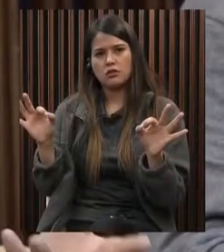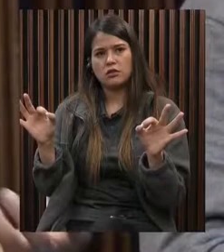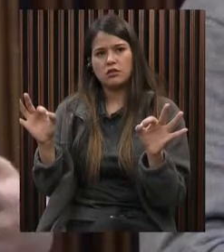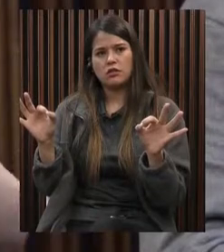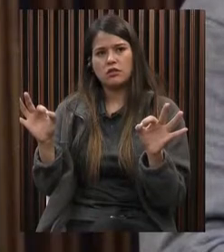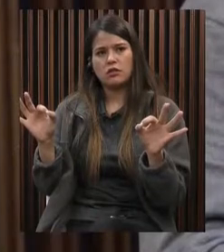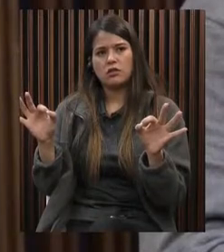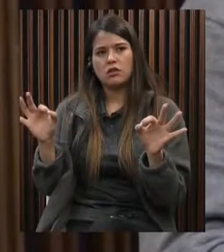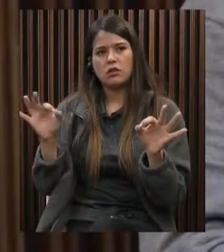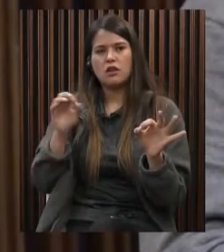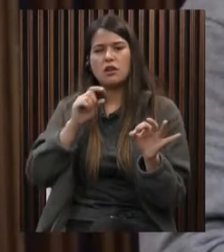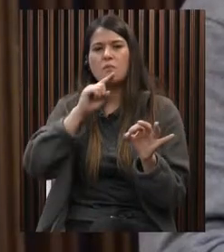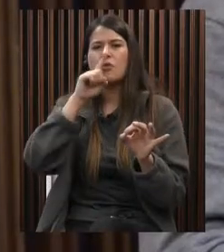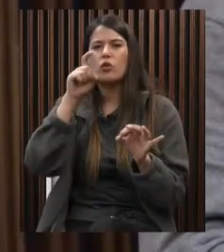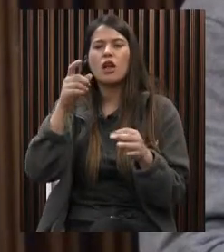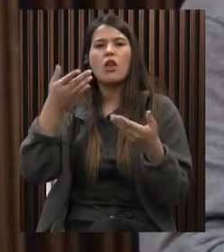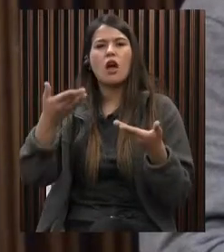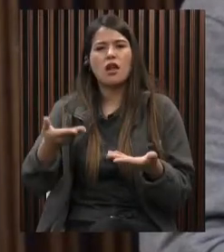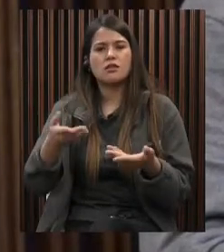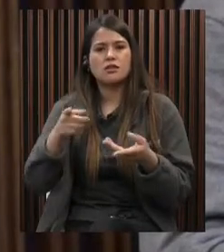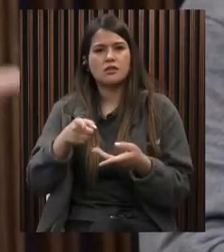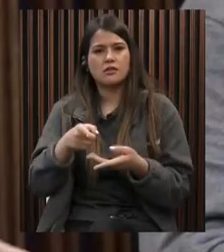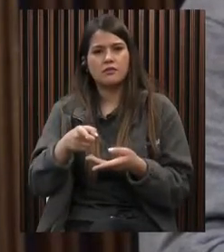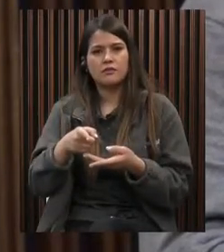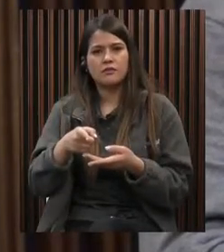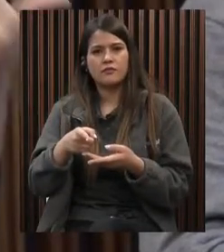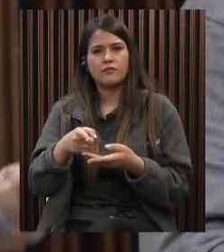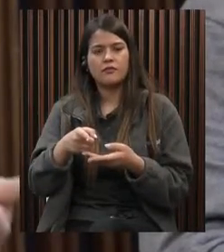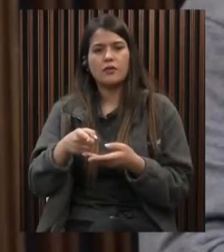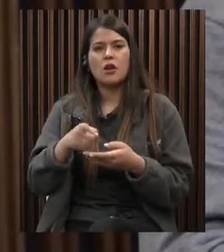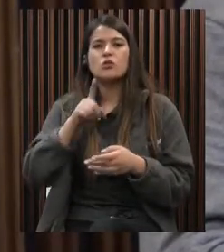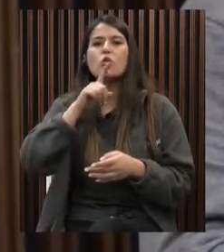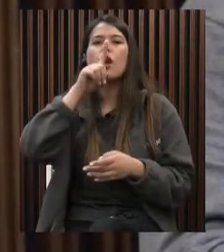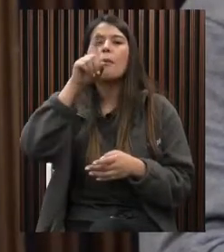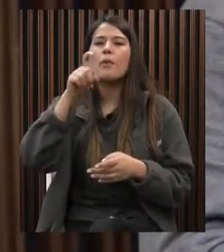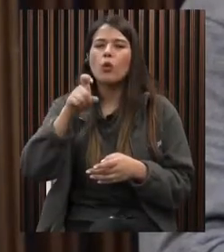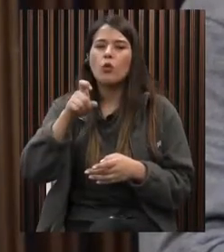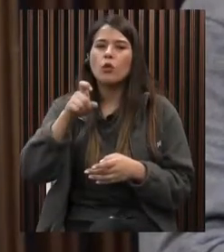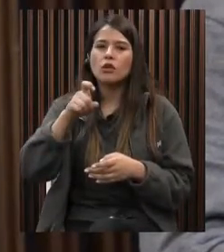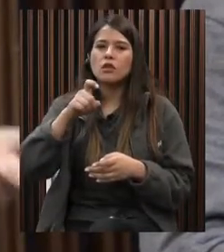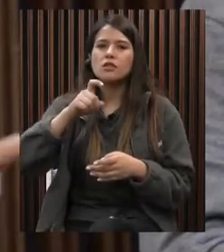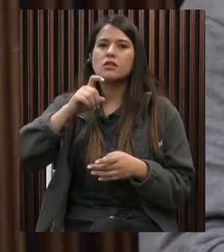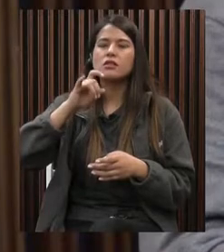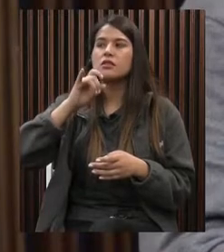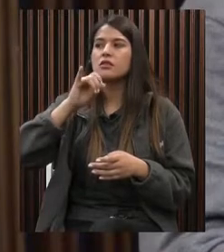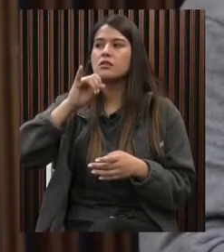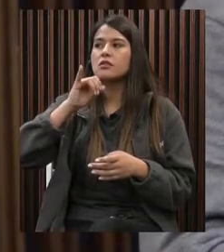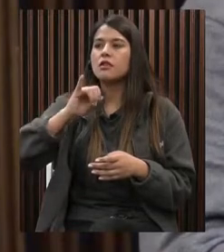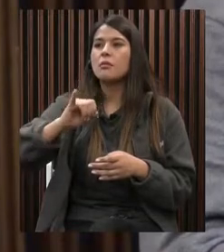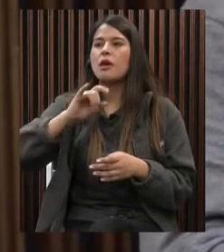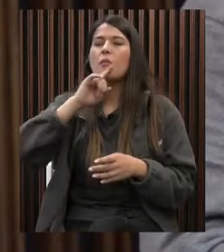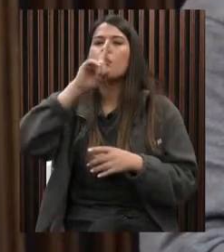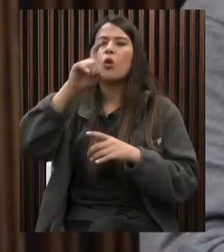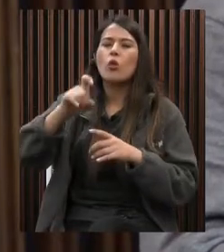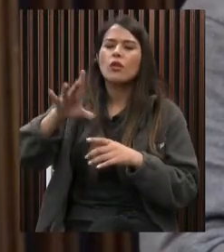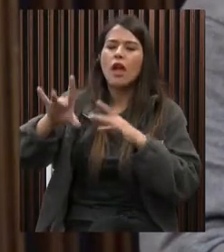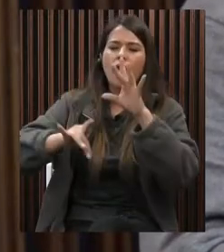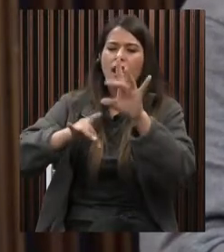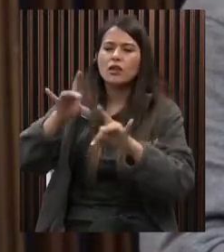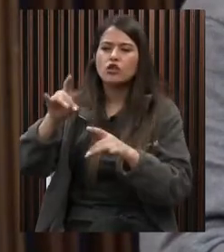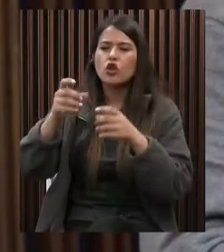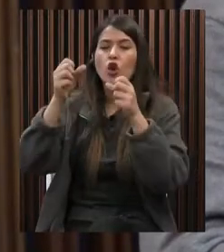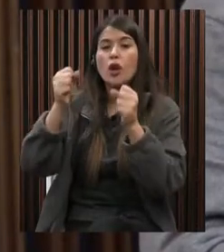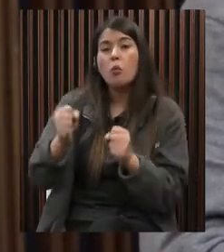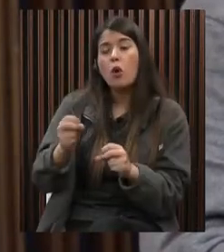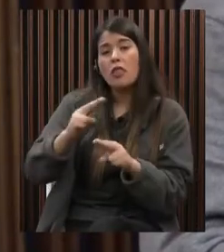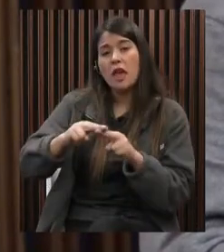nunca les habían preguntado algo así. Es una pregunta, siempre les preguntan respecto de elección, de lo que pueden